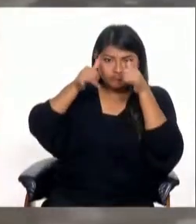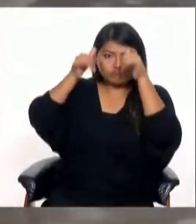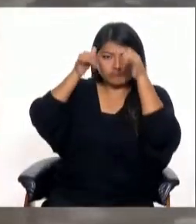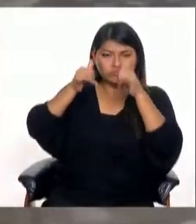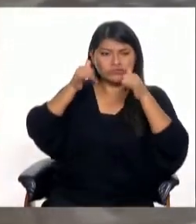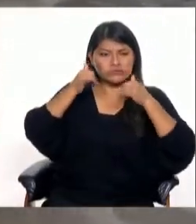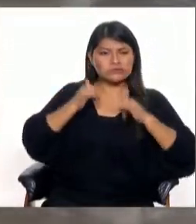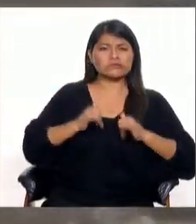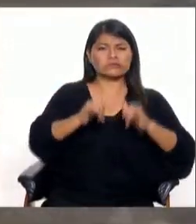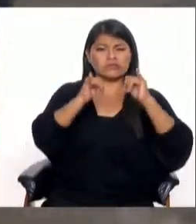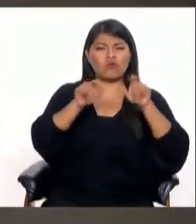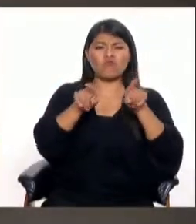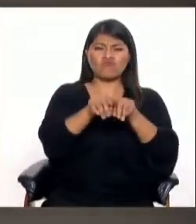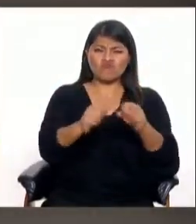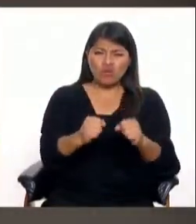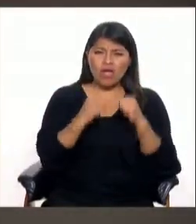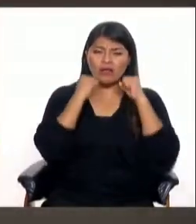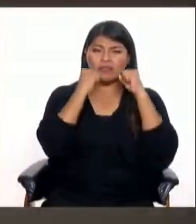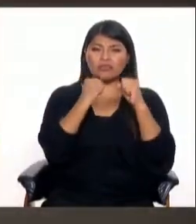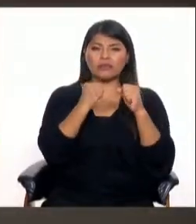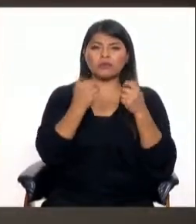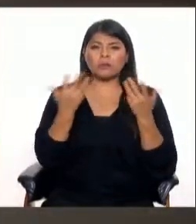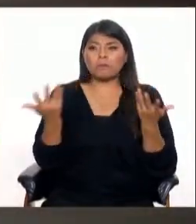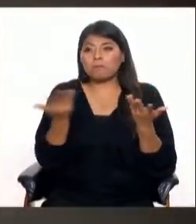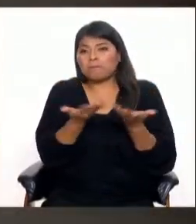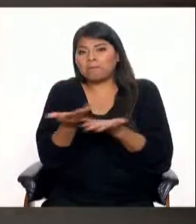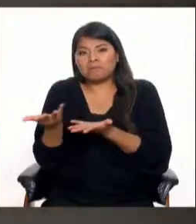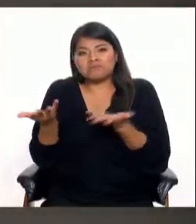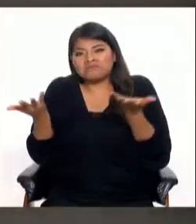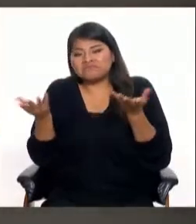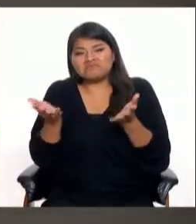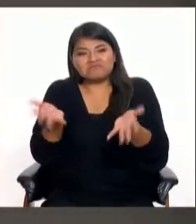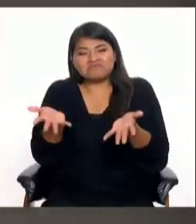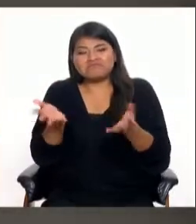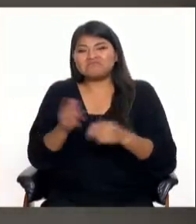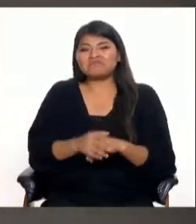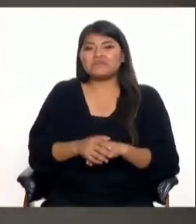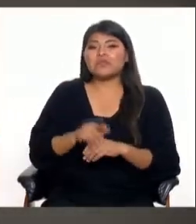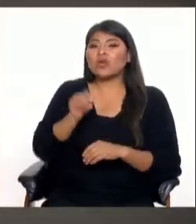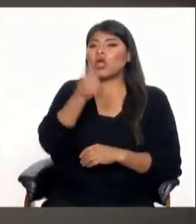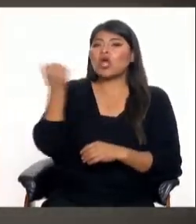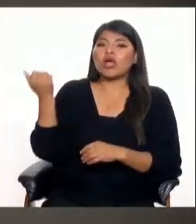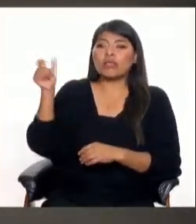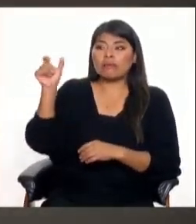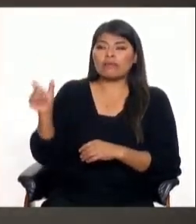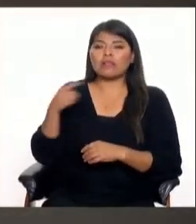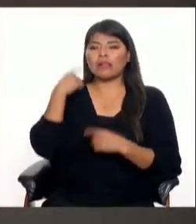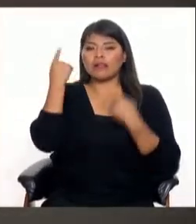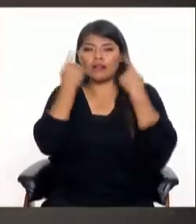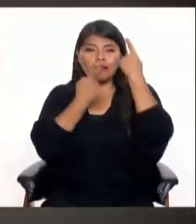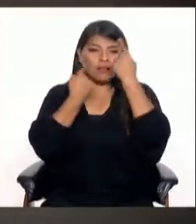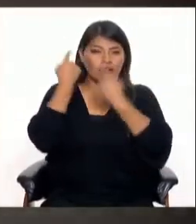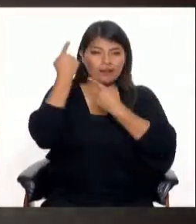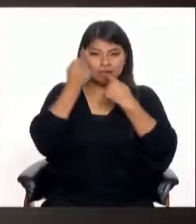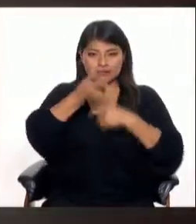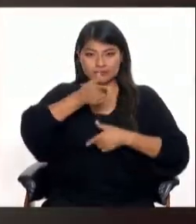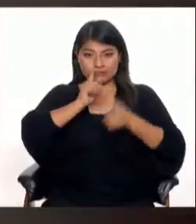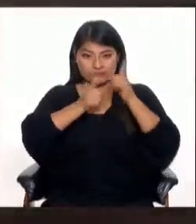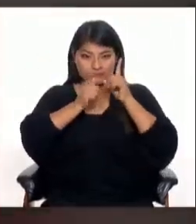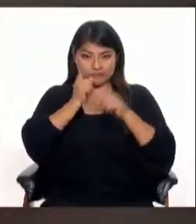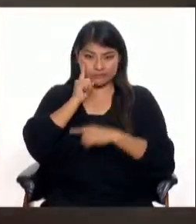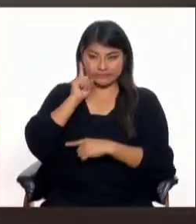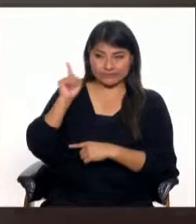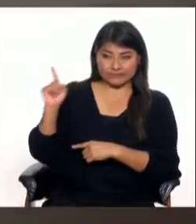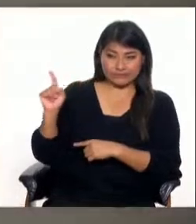de los toros y lo innecesario de todo esto, ¿verdad? Mientras tanto, otra persona en evidente estado de ebriedad, como hemos visto en las imágenes